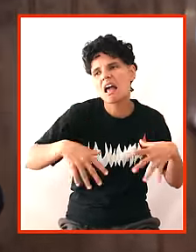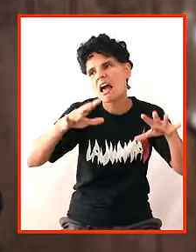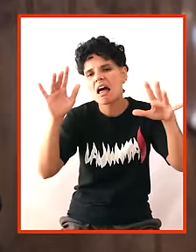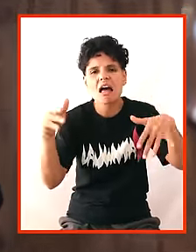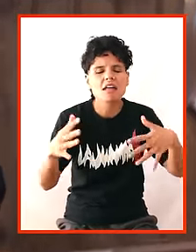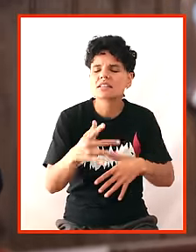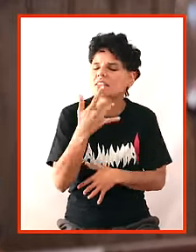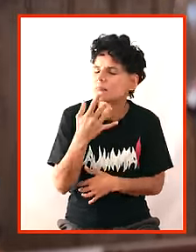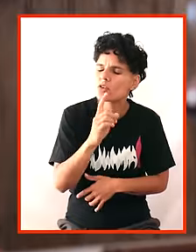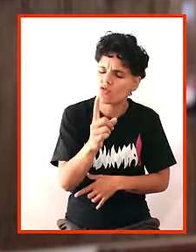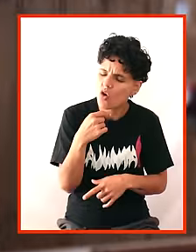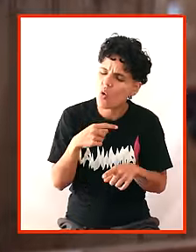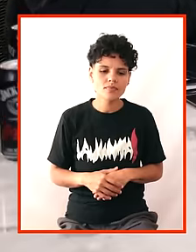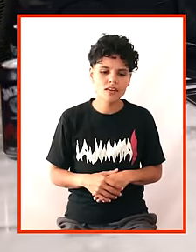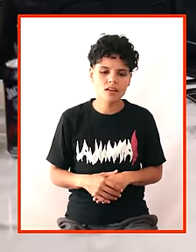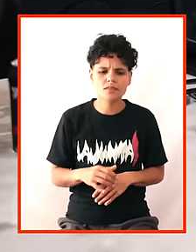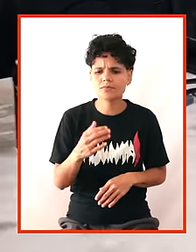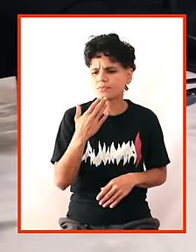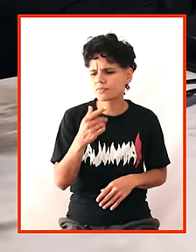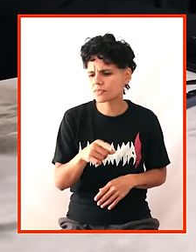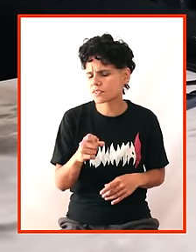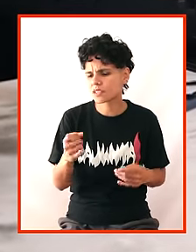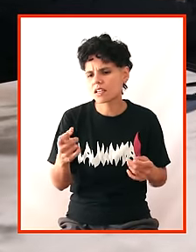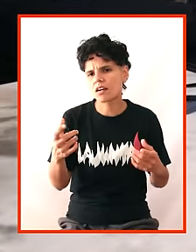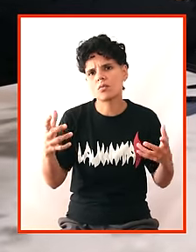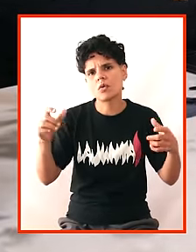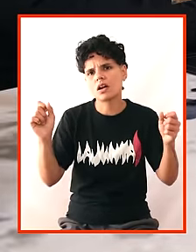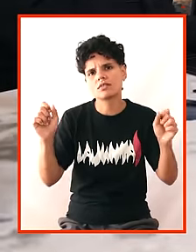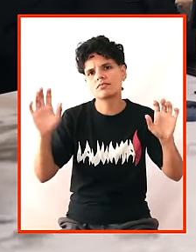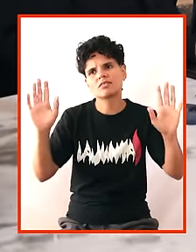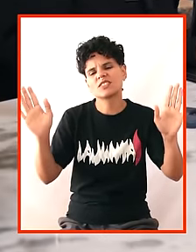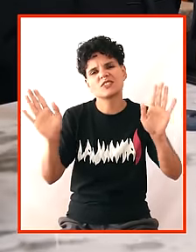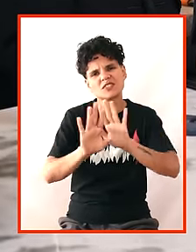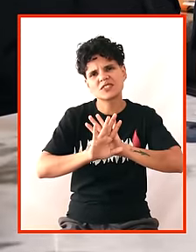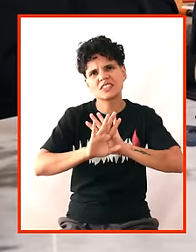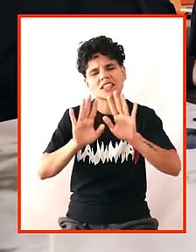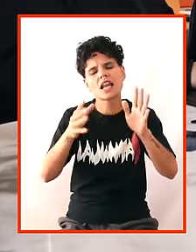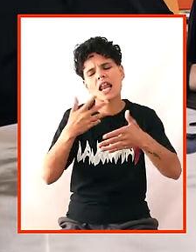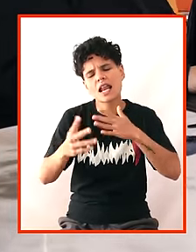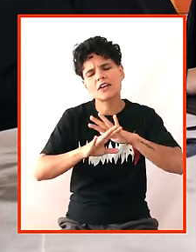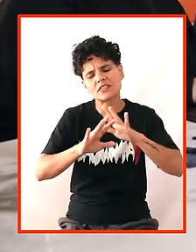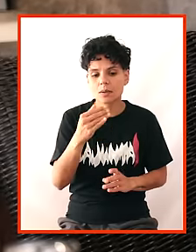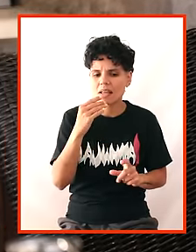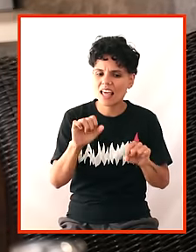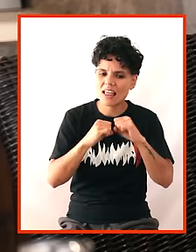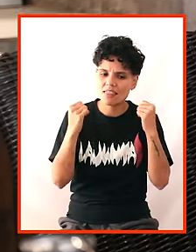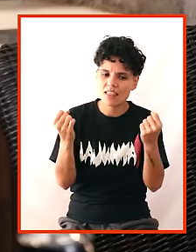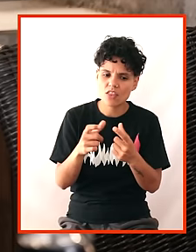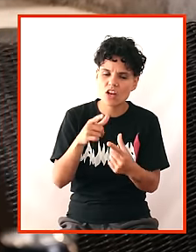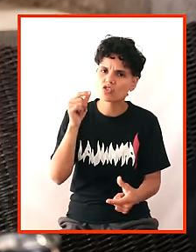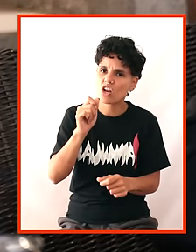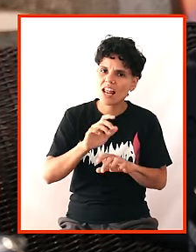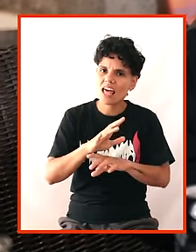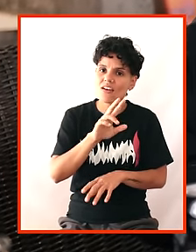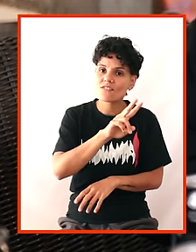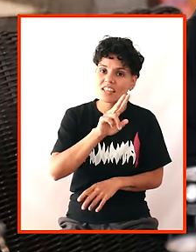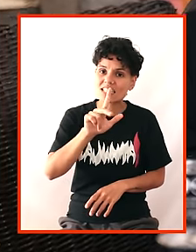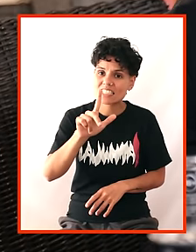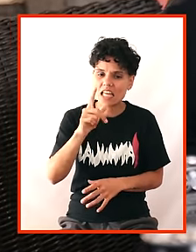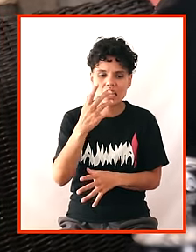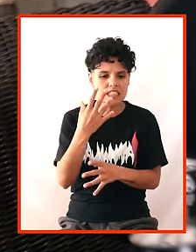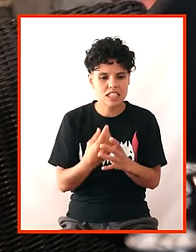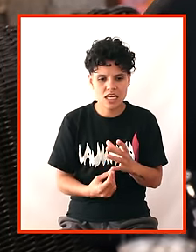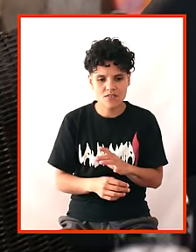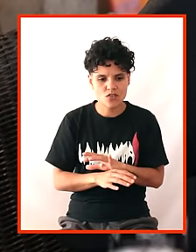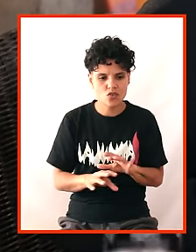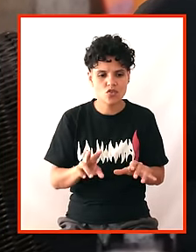sino que se sienta lo mismo bajo otro formato. Bueno, Estadio Nacional, igual yo quiero decirlo porque... El 27 está agotado. El 27 ya